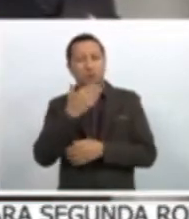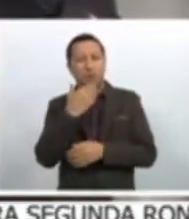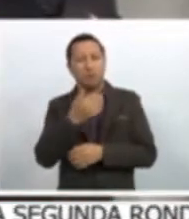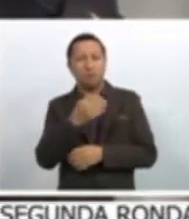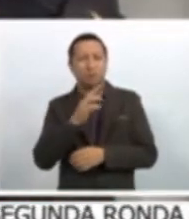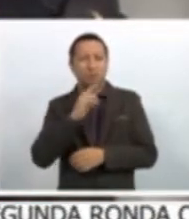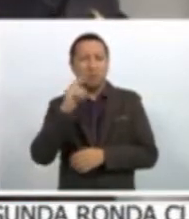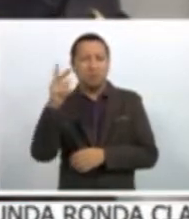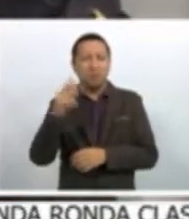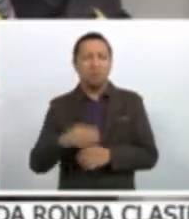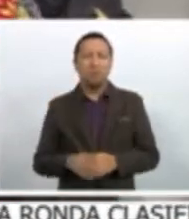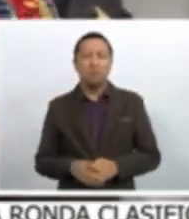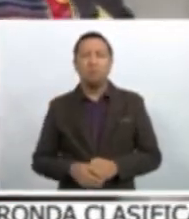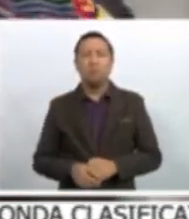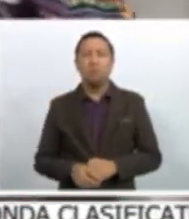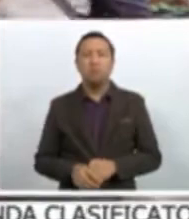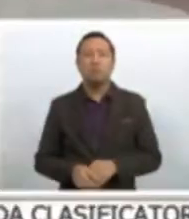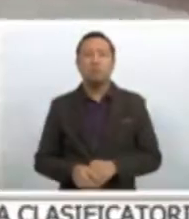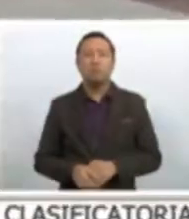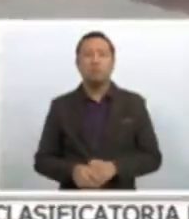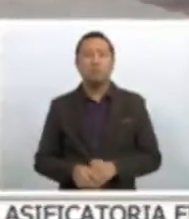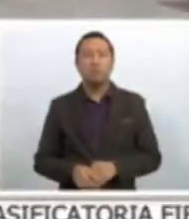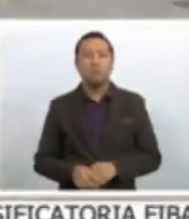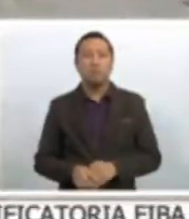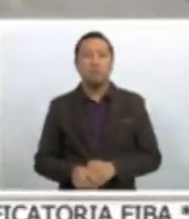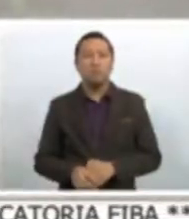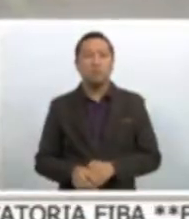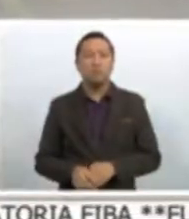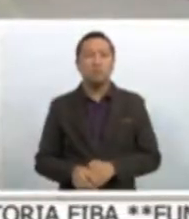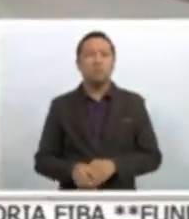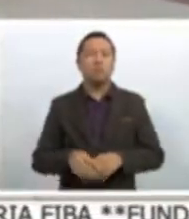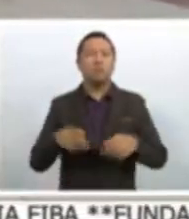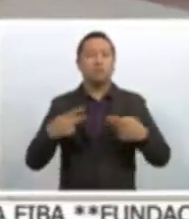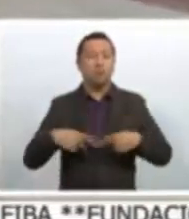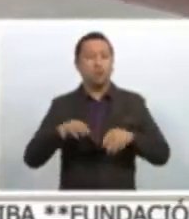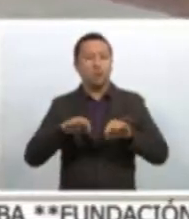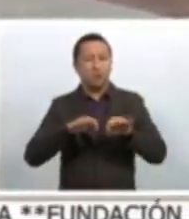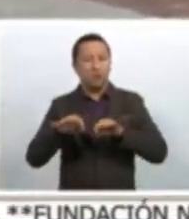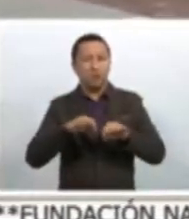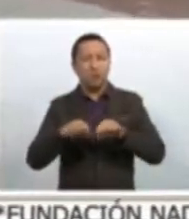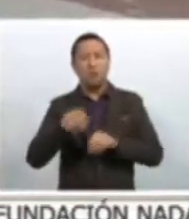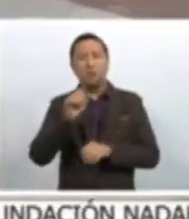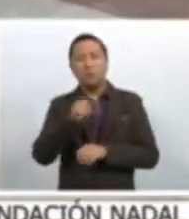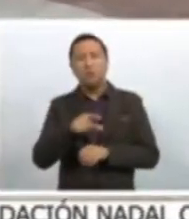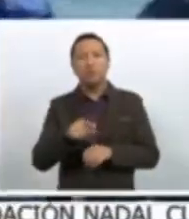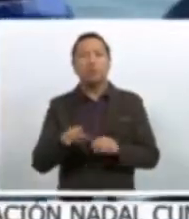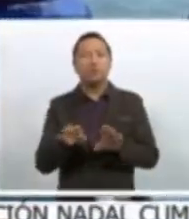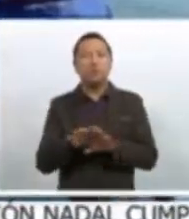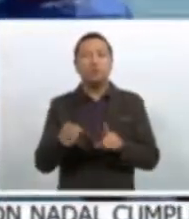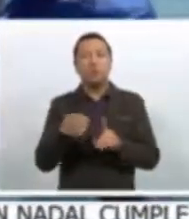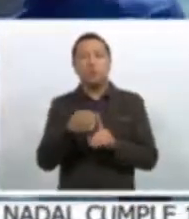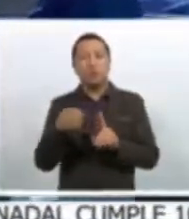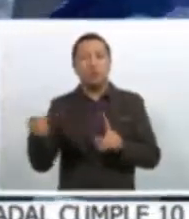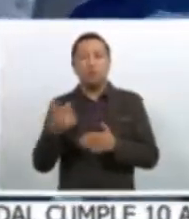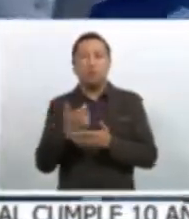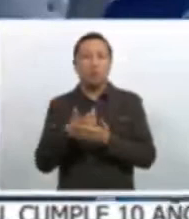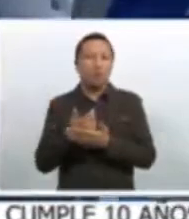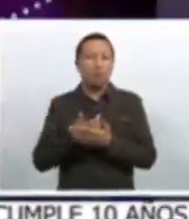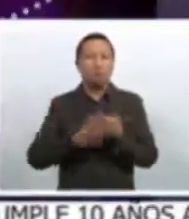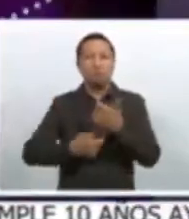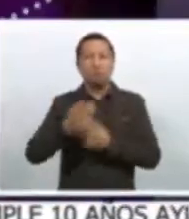indicó que este flujo económico que reciben los trabajadores por derecho a su esfuerzo permite reactivar la economía en todos los